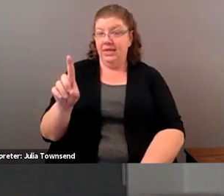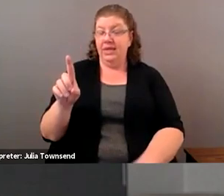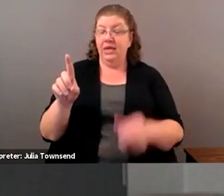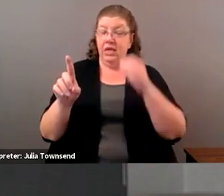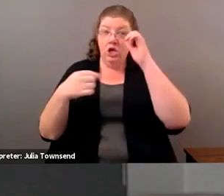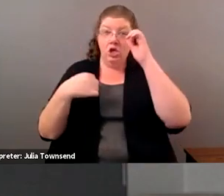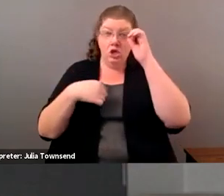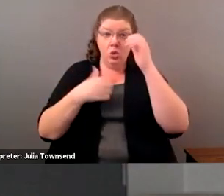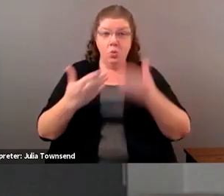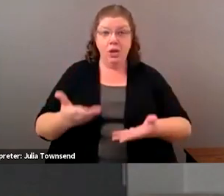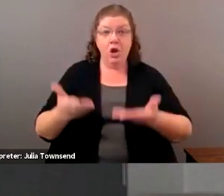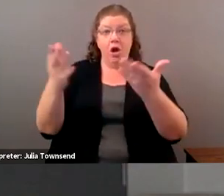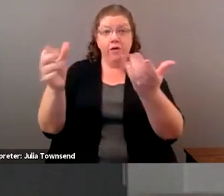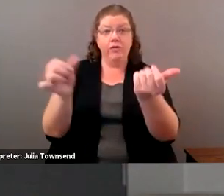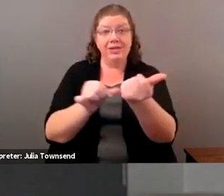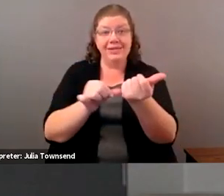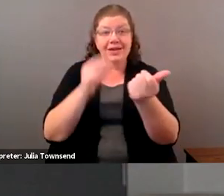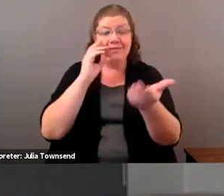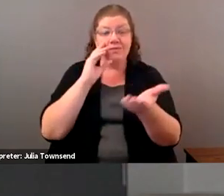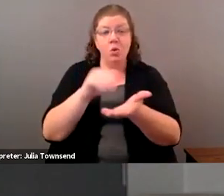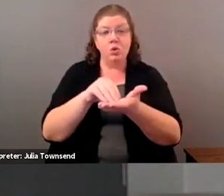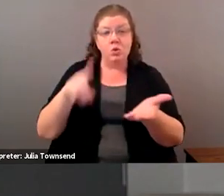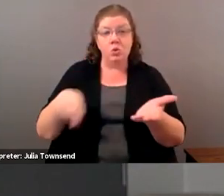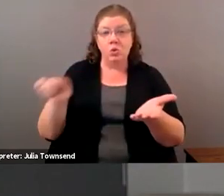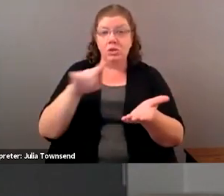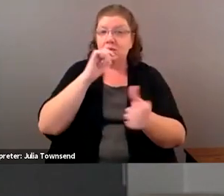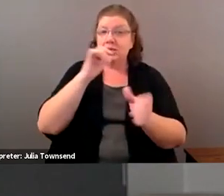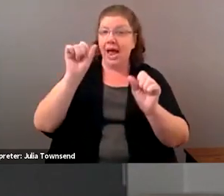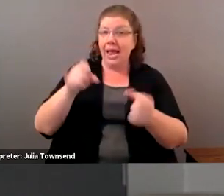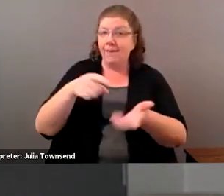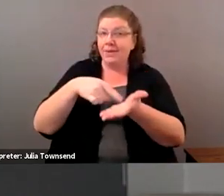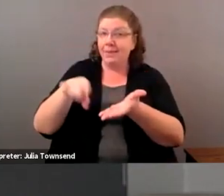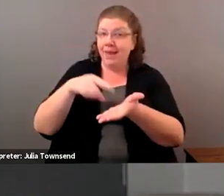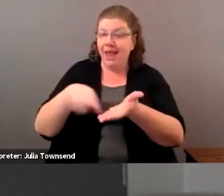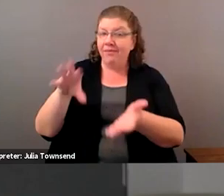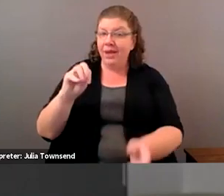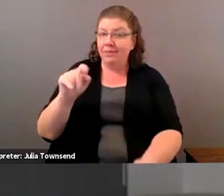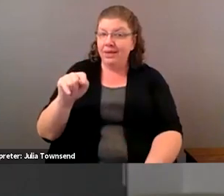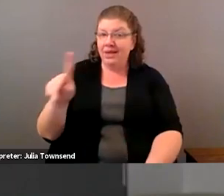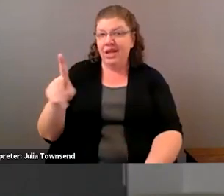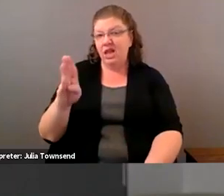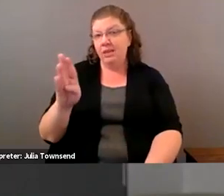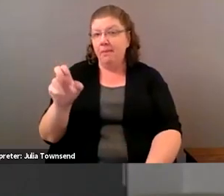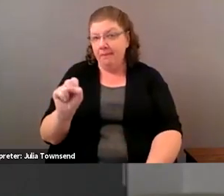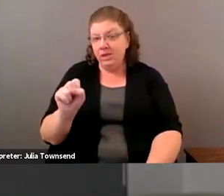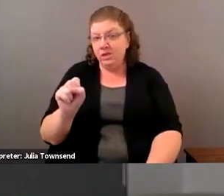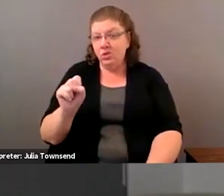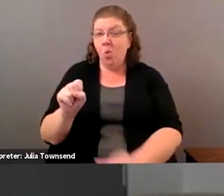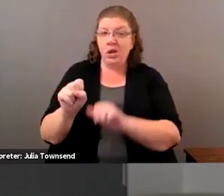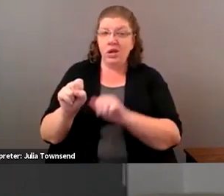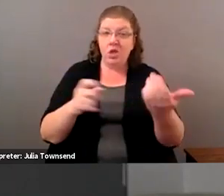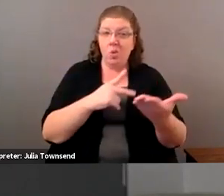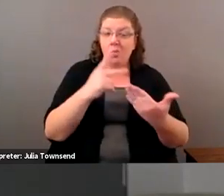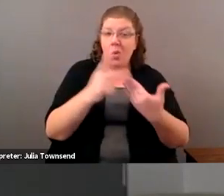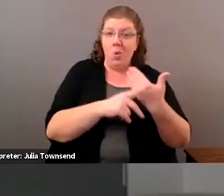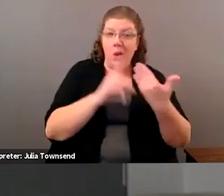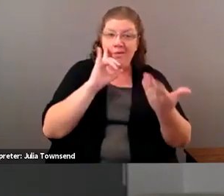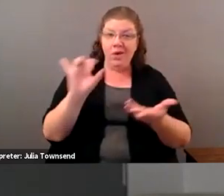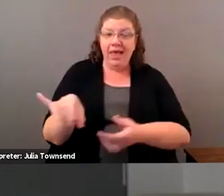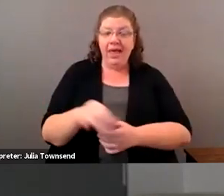ofrecemos asistencia para los estudiantes que no pueden pagar con él si hay algún tipo de programa